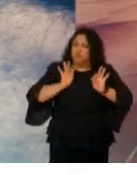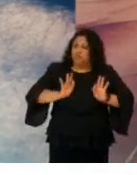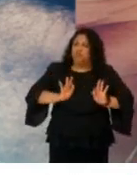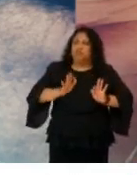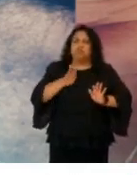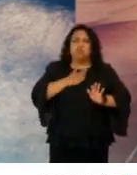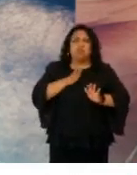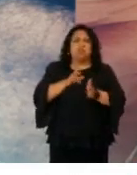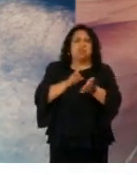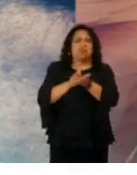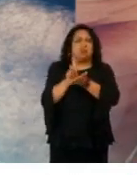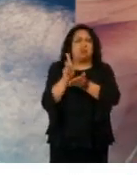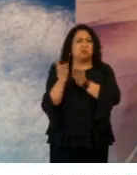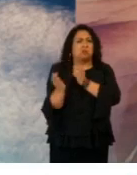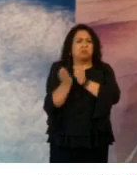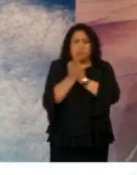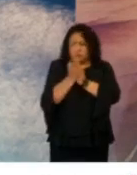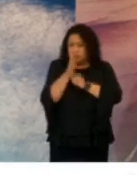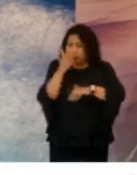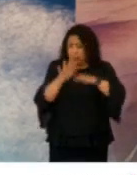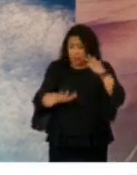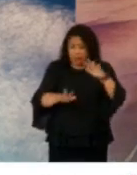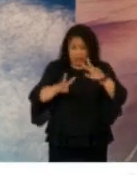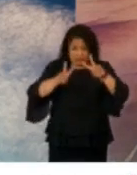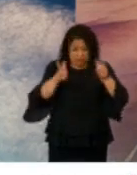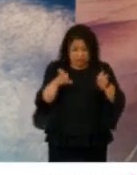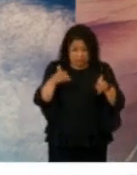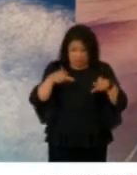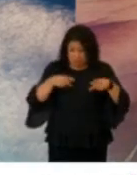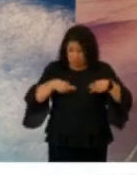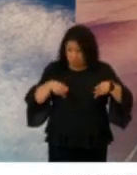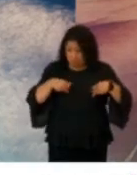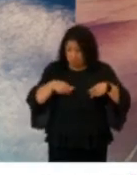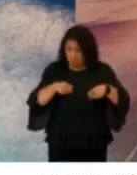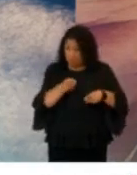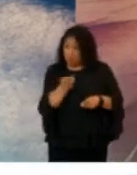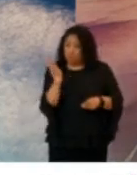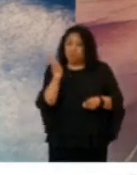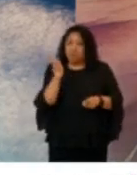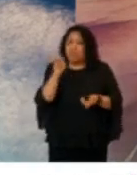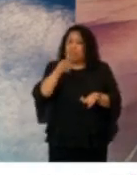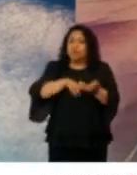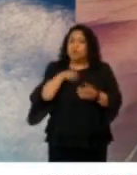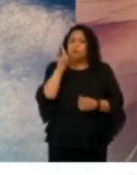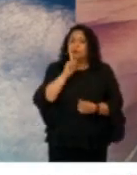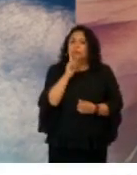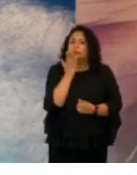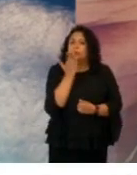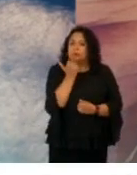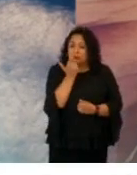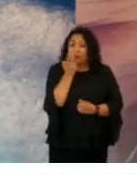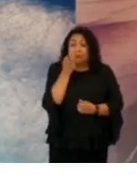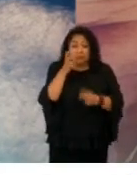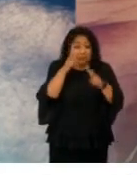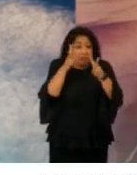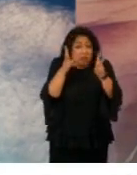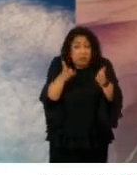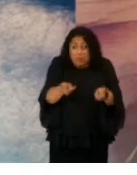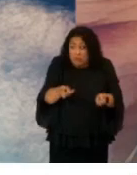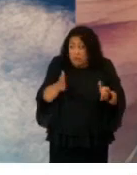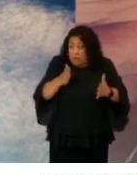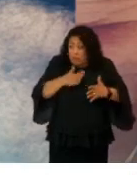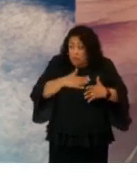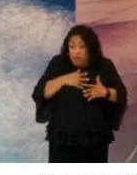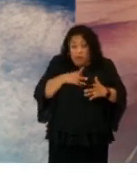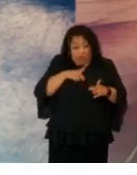sus derechos, pero algunas veces cuando habla de gente, no está hablando de mujeres. Y siento que esto es un tema que tengo que